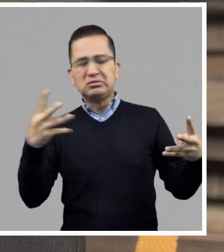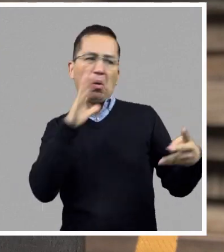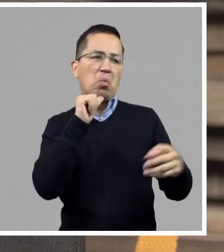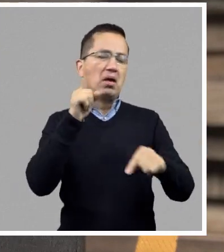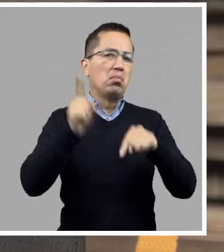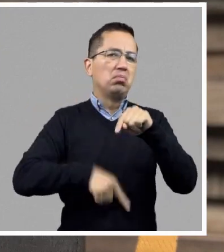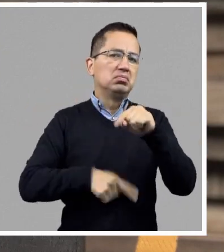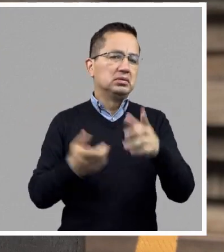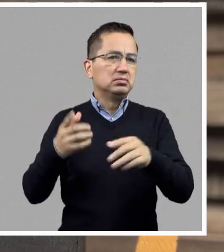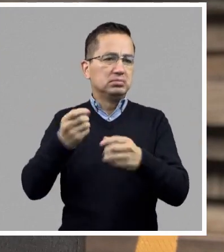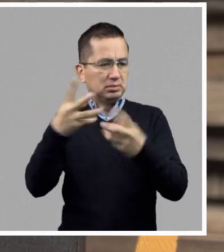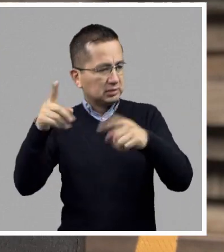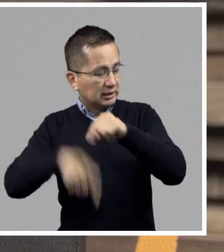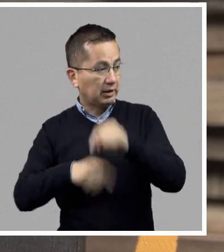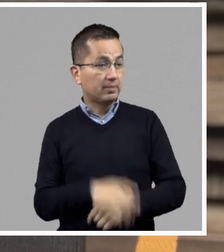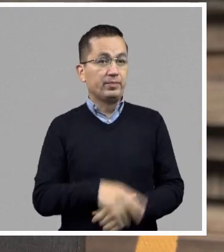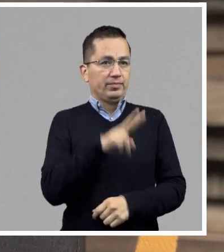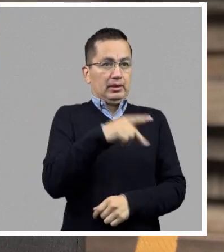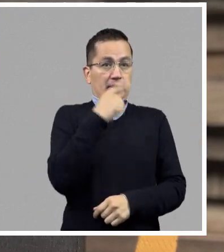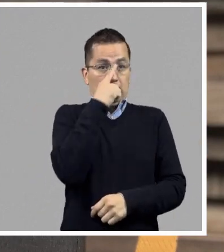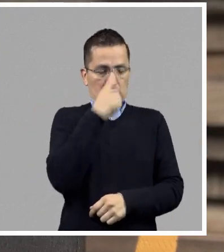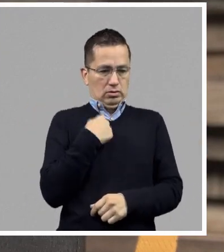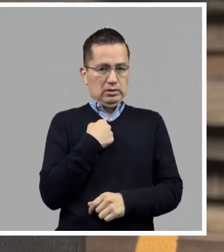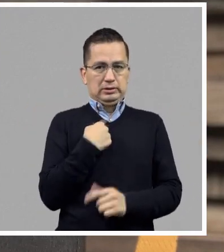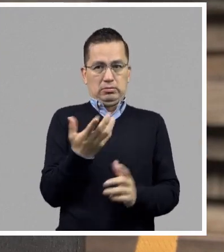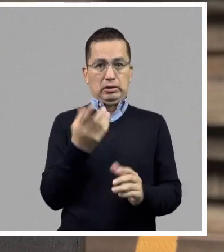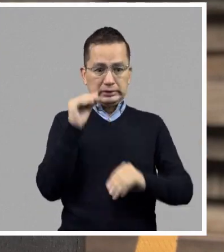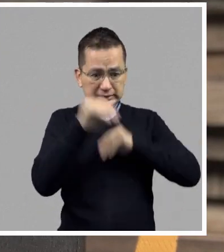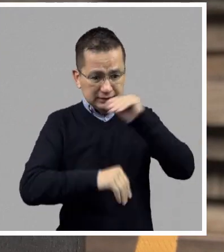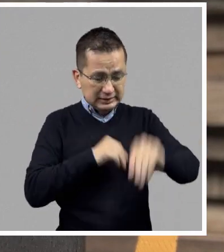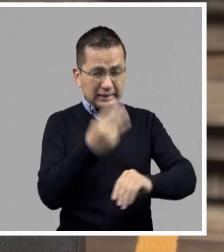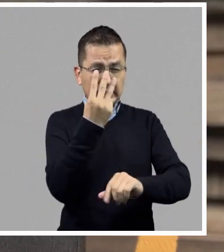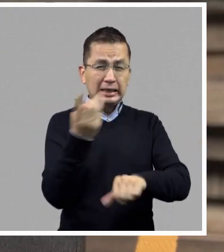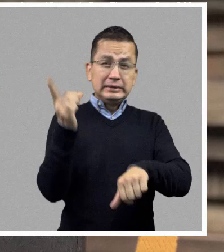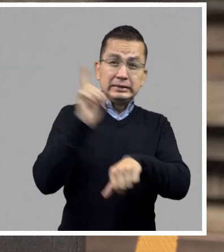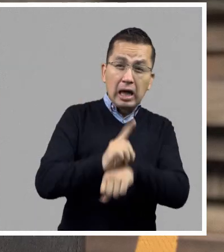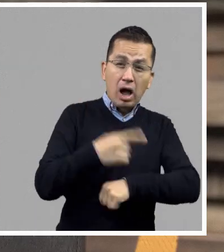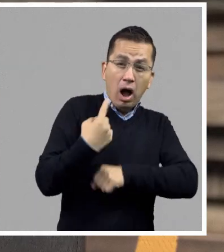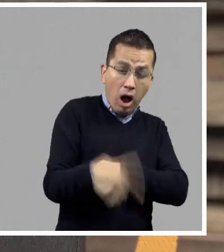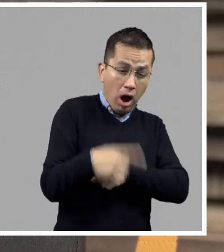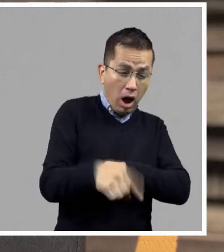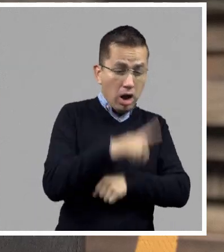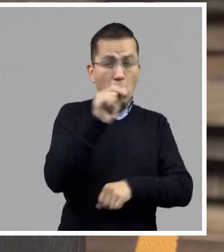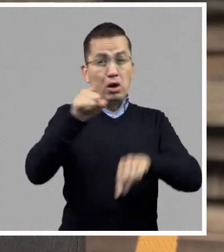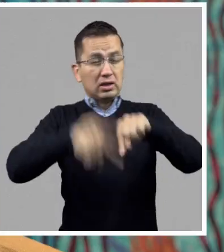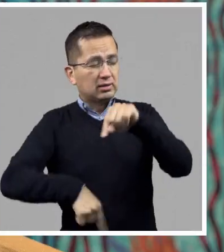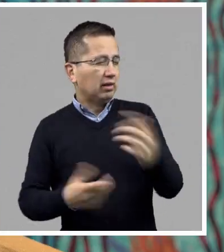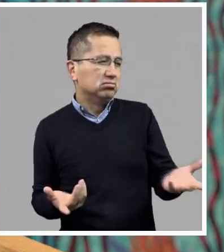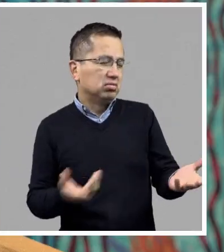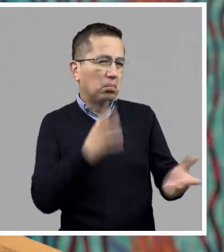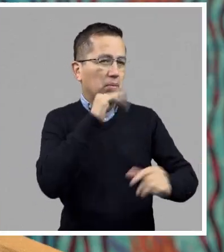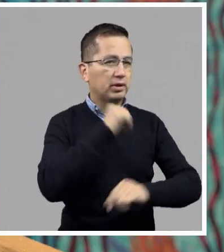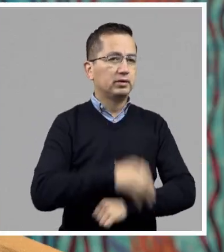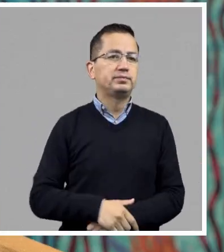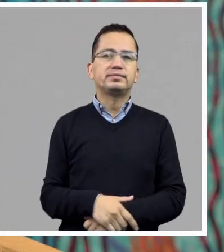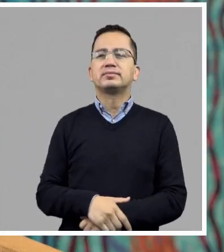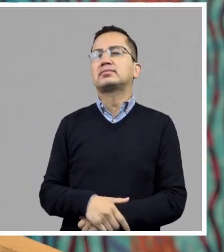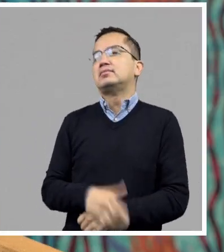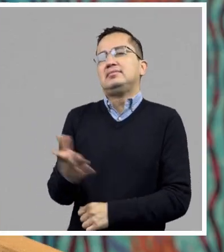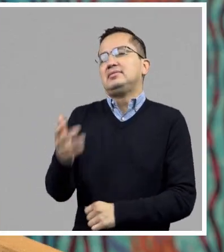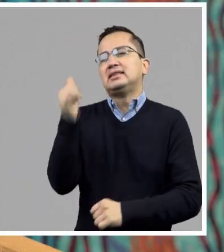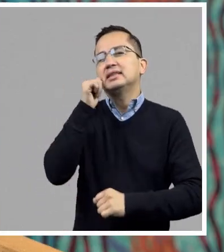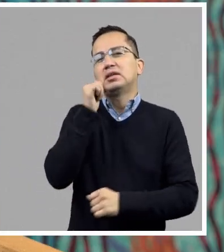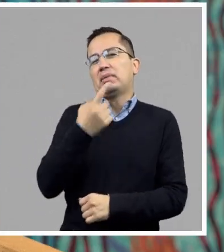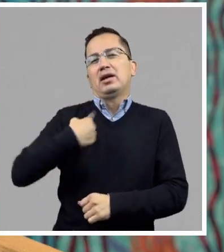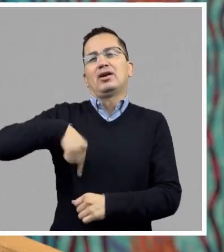de nada dije Guau esto le pasé tres días preparando esto y ahora lo vamos a tener que sacar porque no cabes bueno los escritores tenemos en